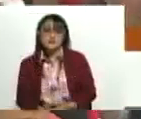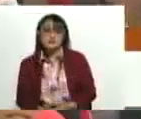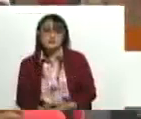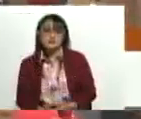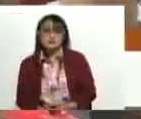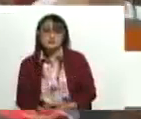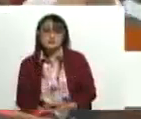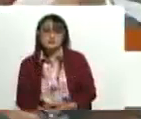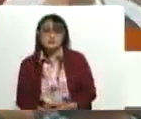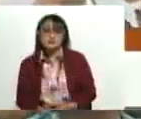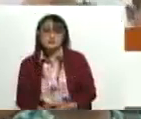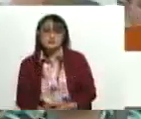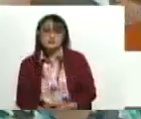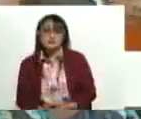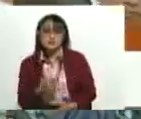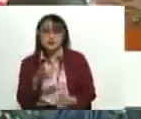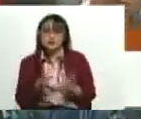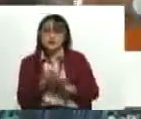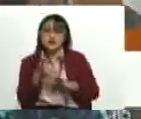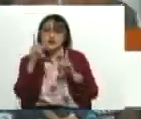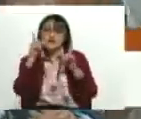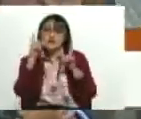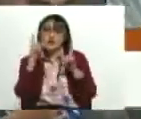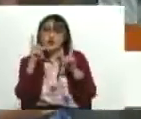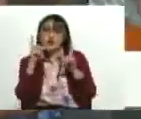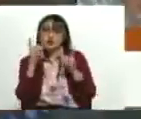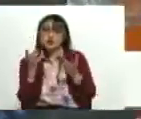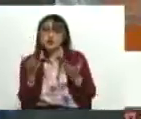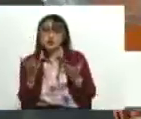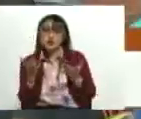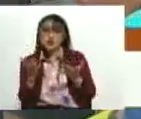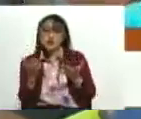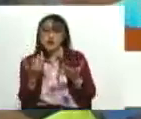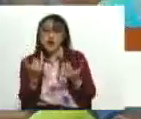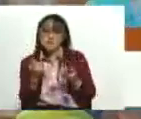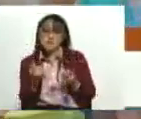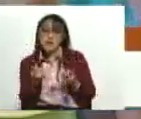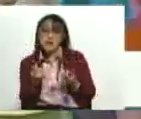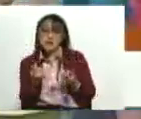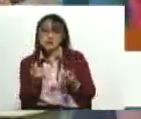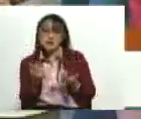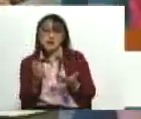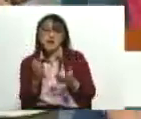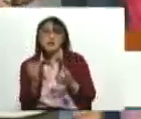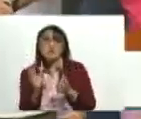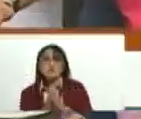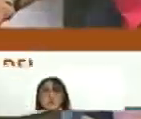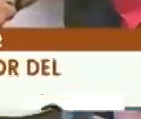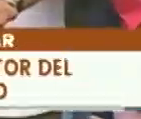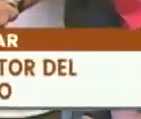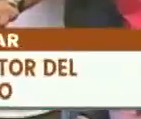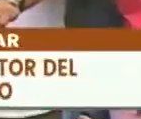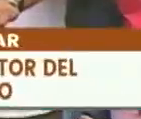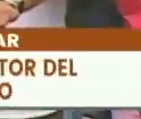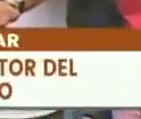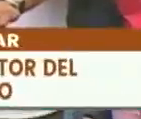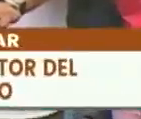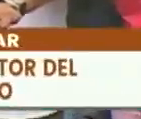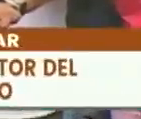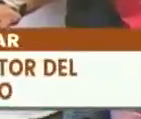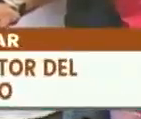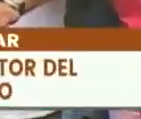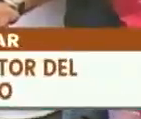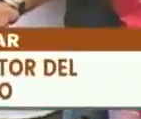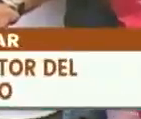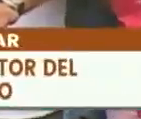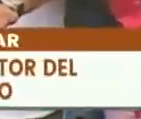Es lo que, no, cuando ellos salen en una foto que los compromete, como tienen plata, mandan a borrar esa foto. Yo porque guardo mis fotos, ¿eh? Las